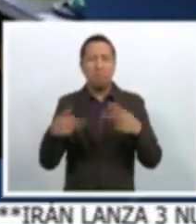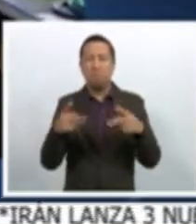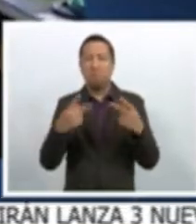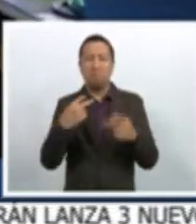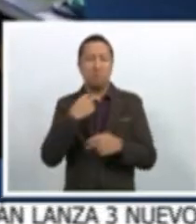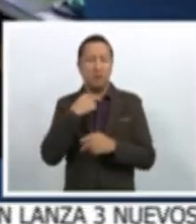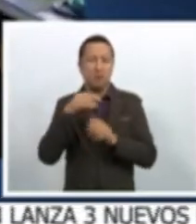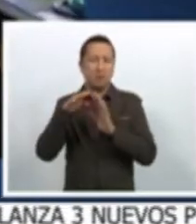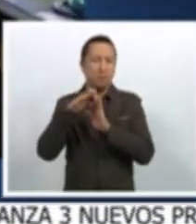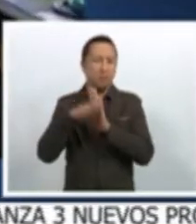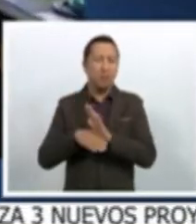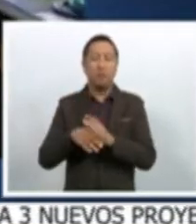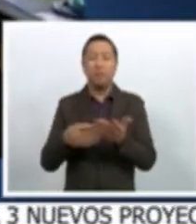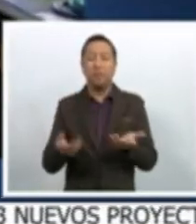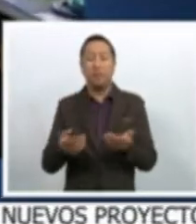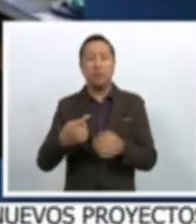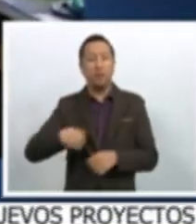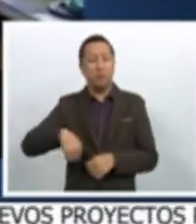comercial de la comida, pues